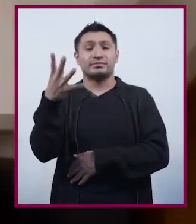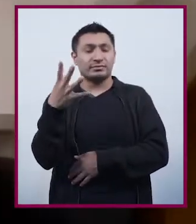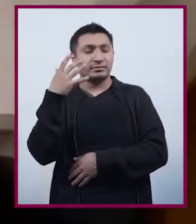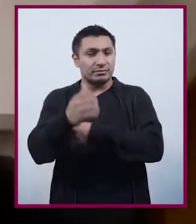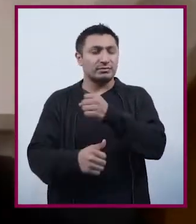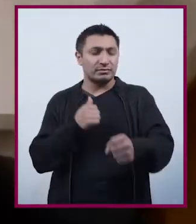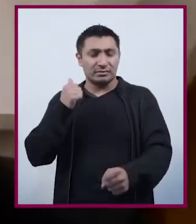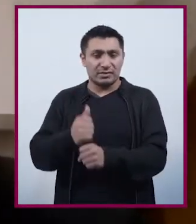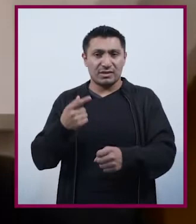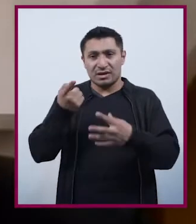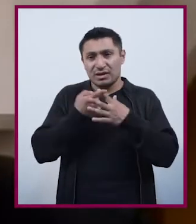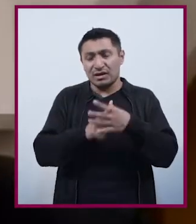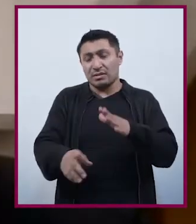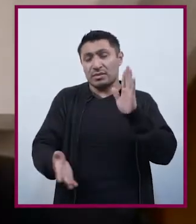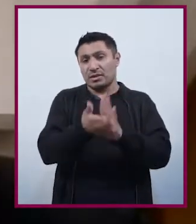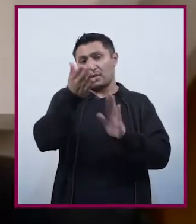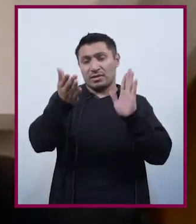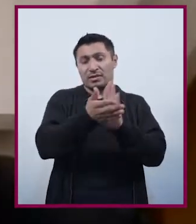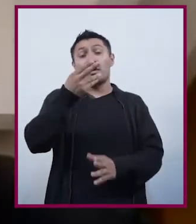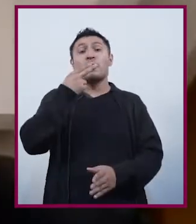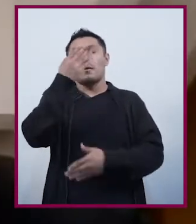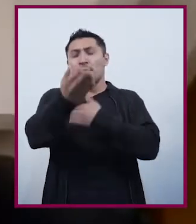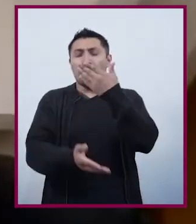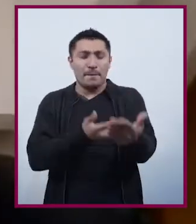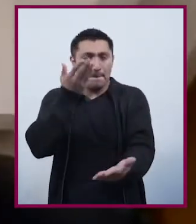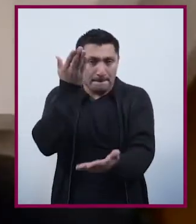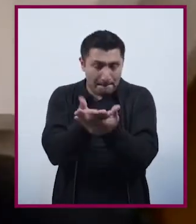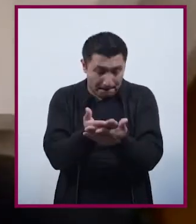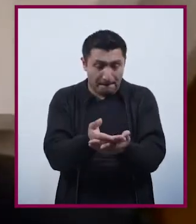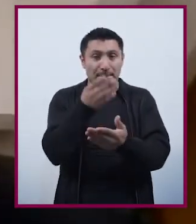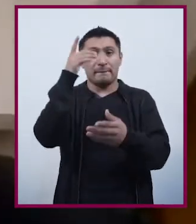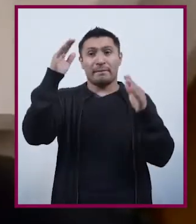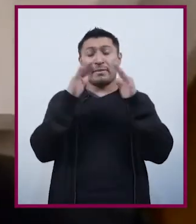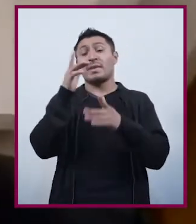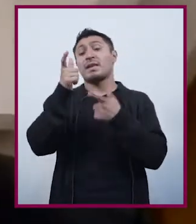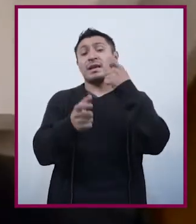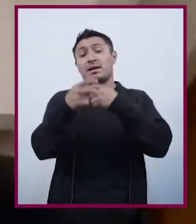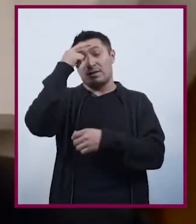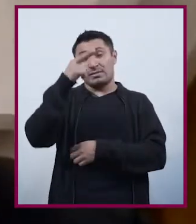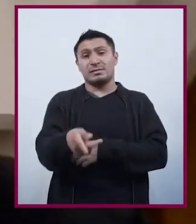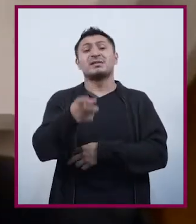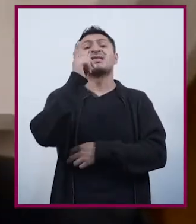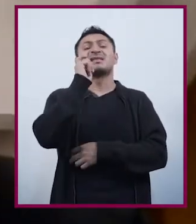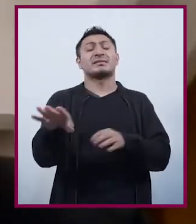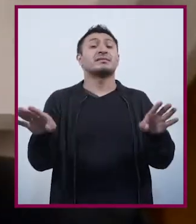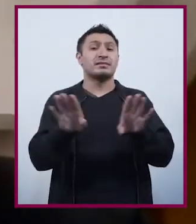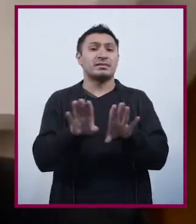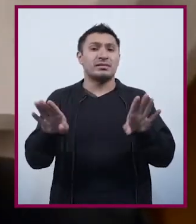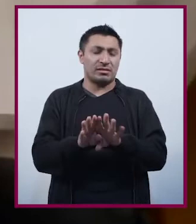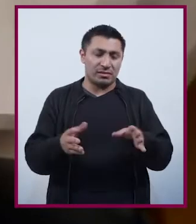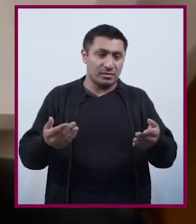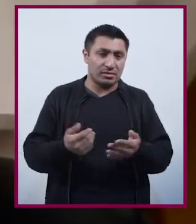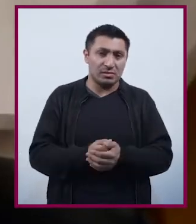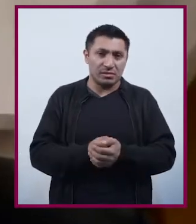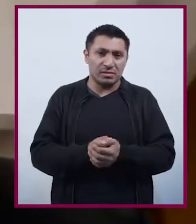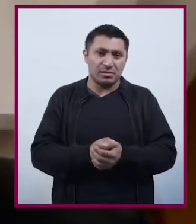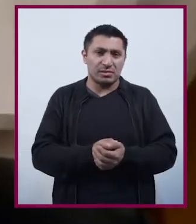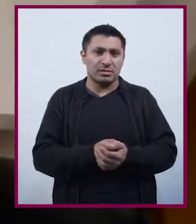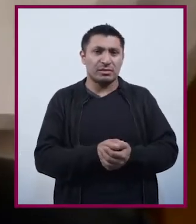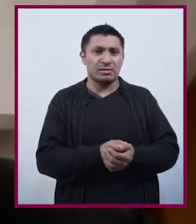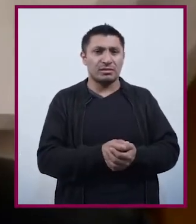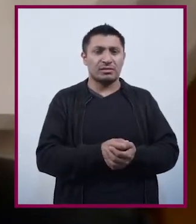1535 que empieza a funcionar la Casa de Moneda de México. Es decir, prácticamente